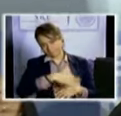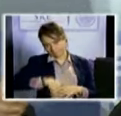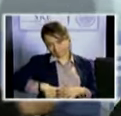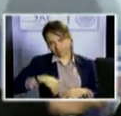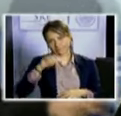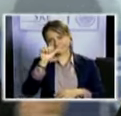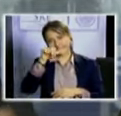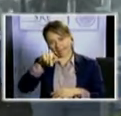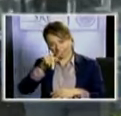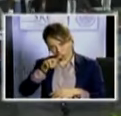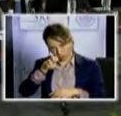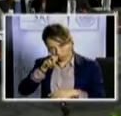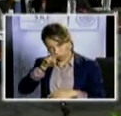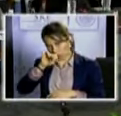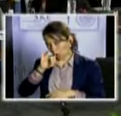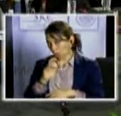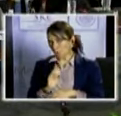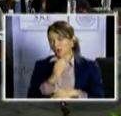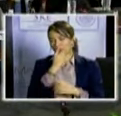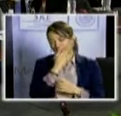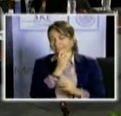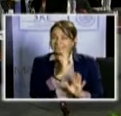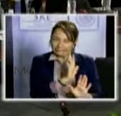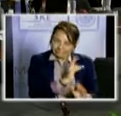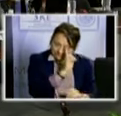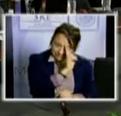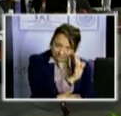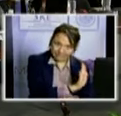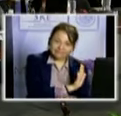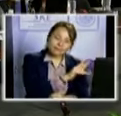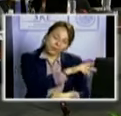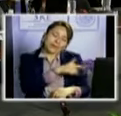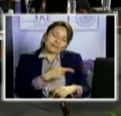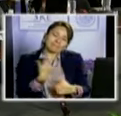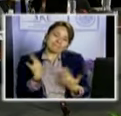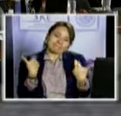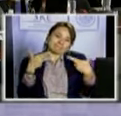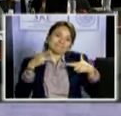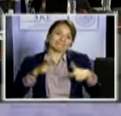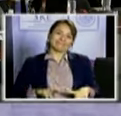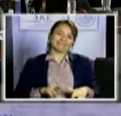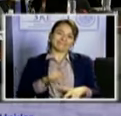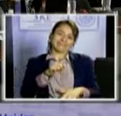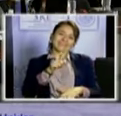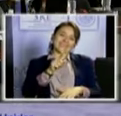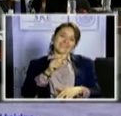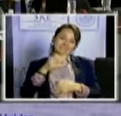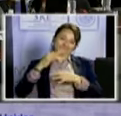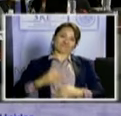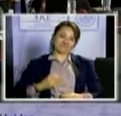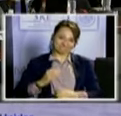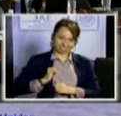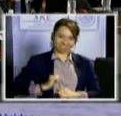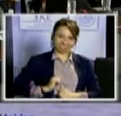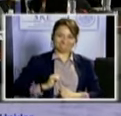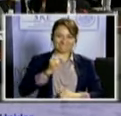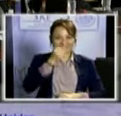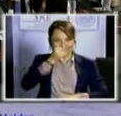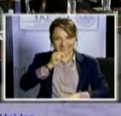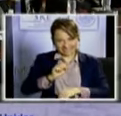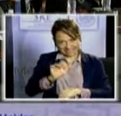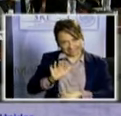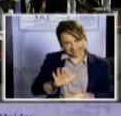todo el afecto y el cariño, porque representa al secretariado, no lo puede hacer como lo podemos hacer los Estados